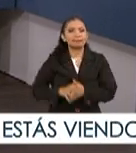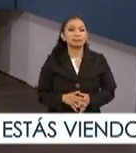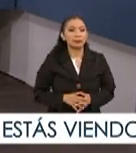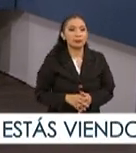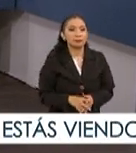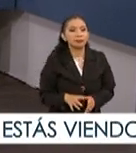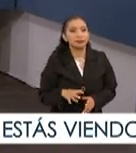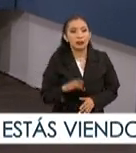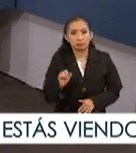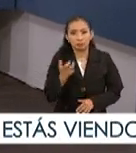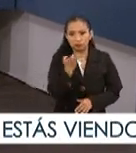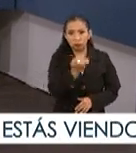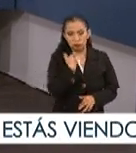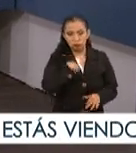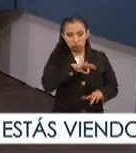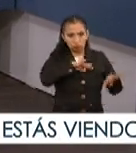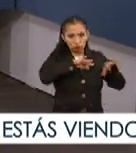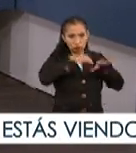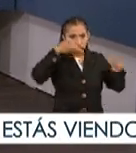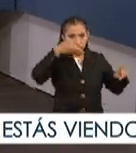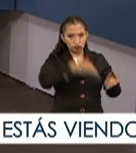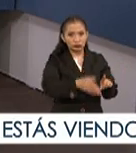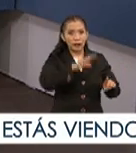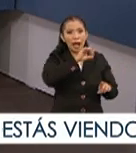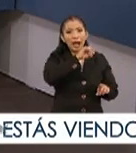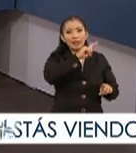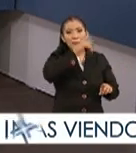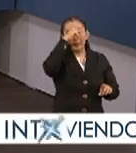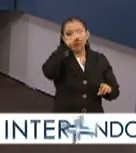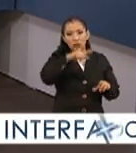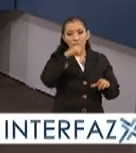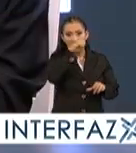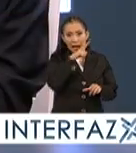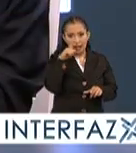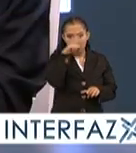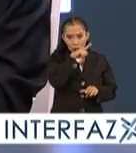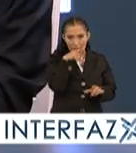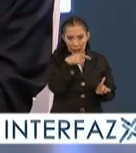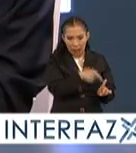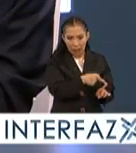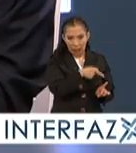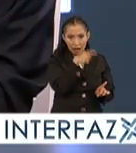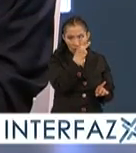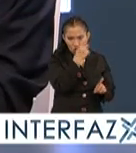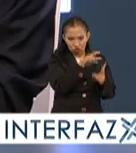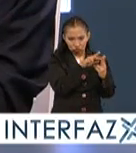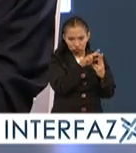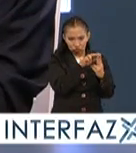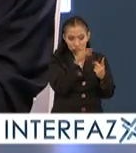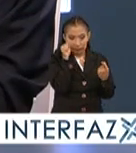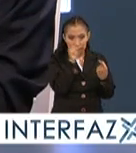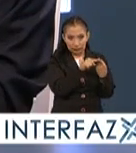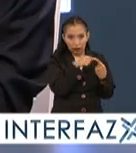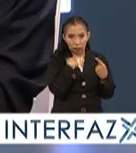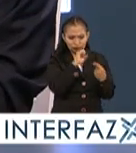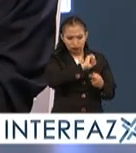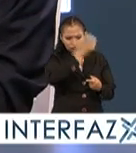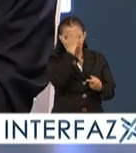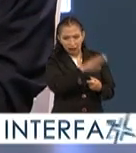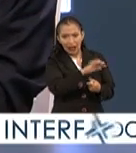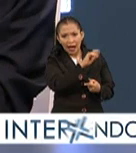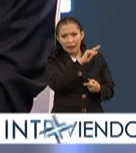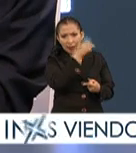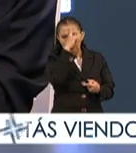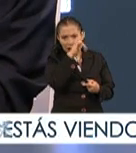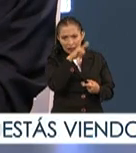supuesto, por eso trabajamos con la Academia Mexicana de la Lengua. No solo para dos cosas. Uno, con los expertos de la